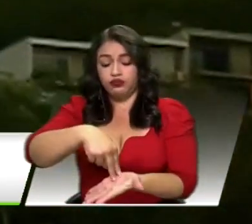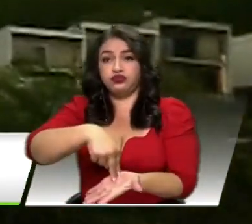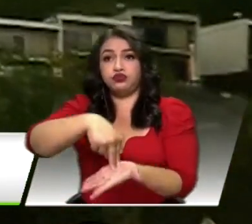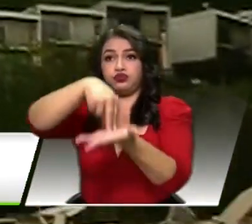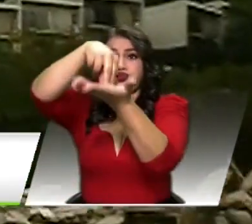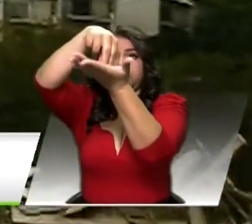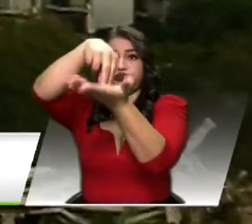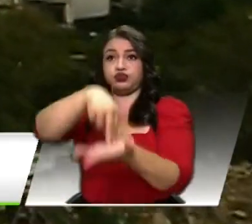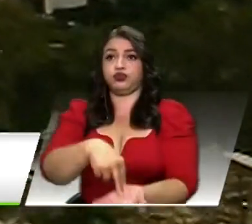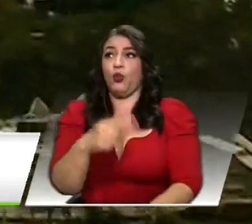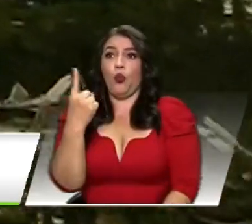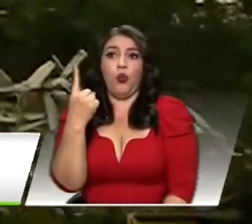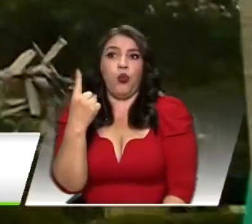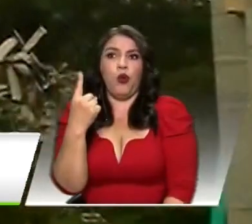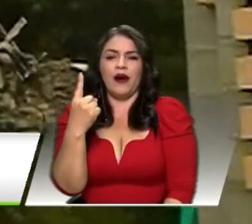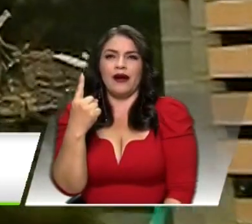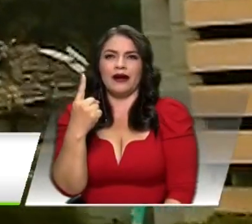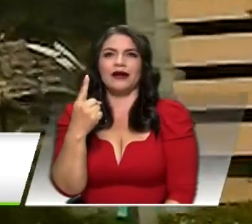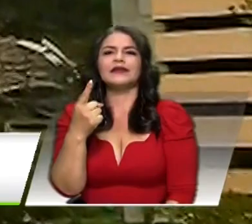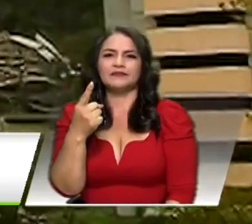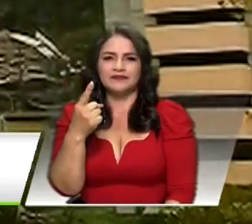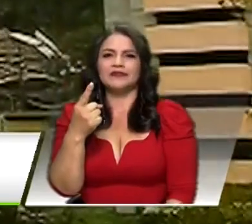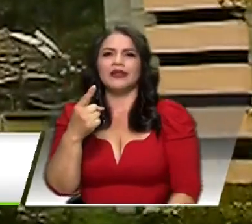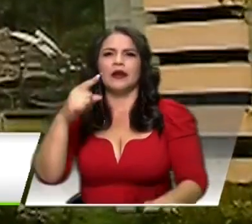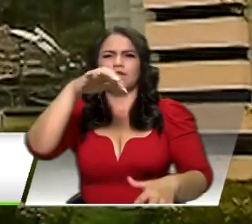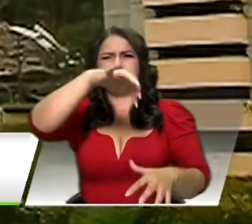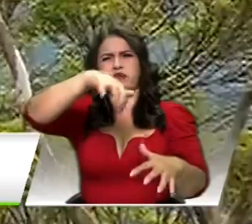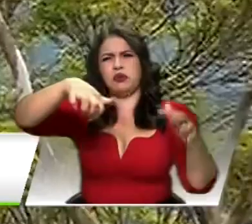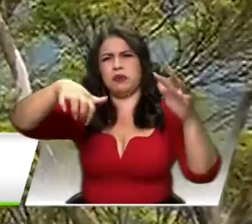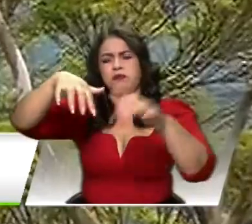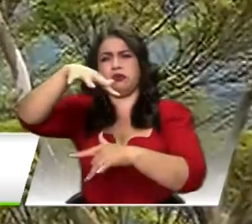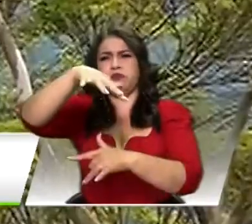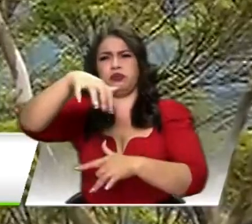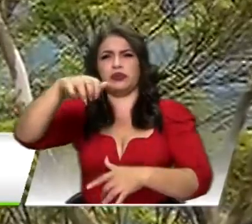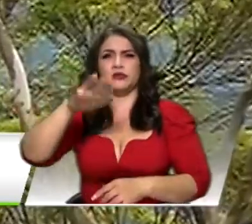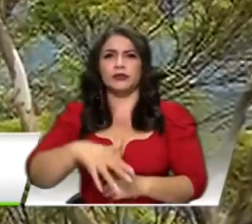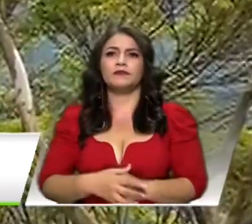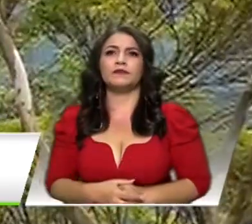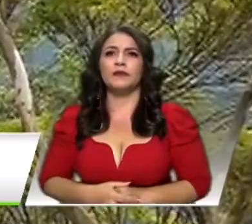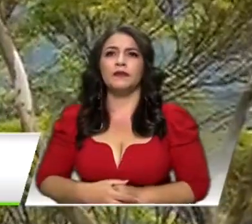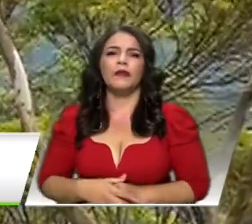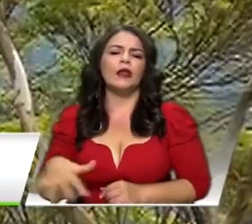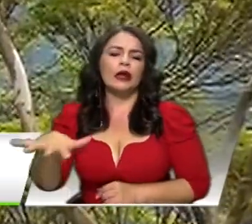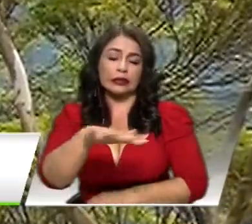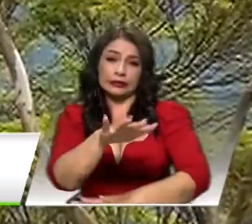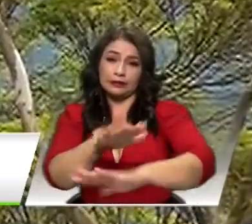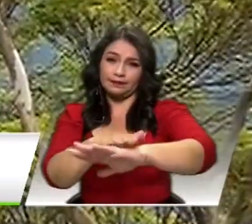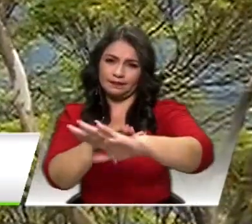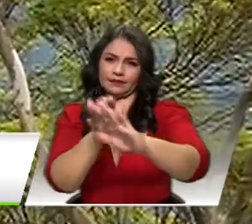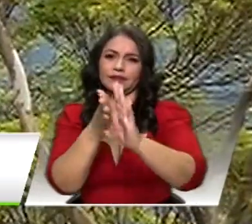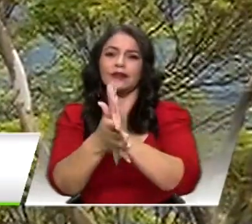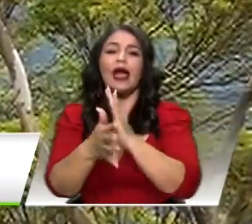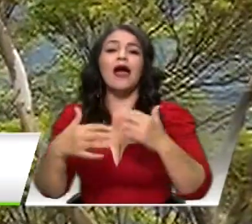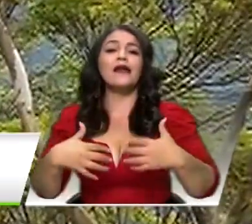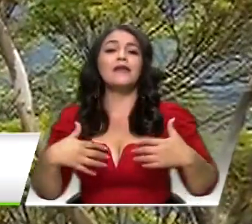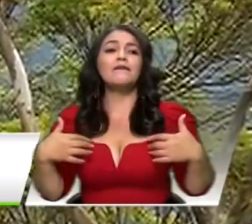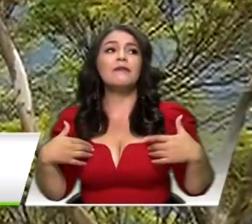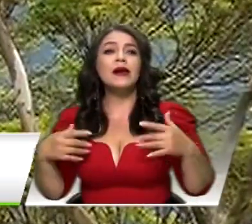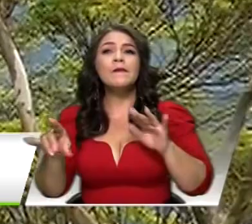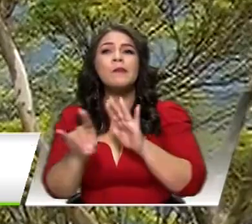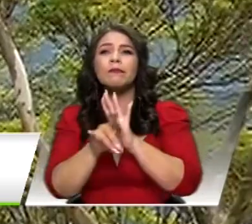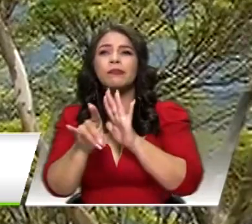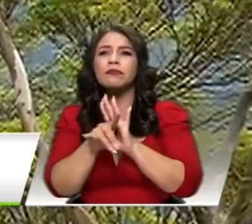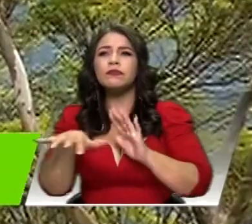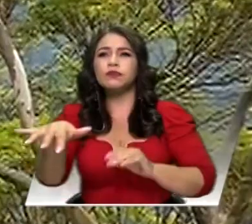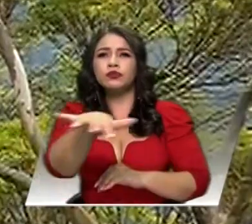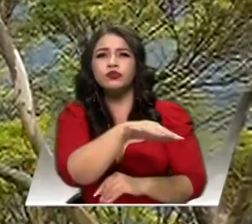pie después de la implosión, será derribada con maquinaria especial. El parte de tranquilidad incluye a la fauna silvestre. La implosión